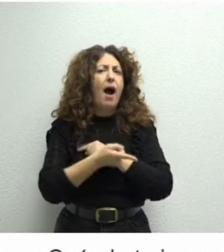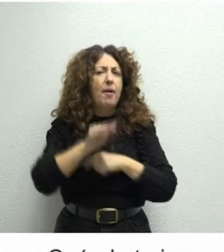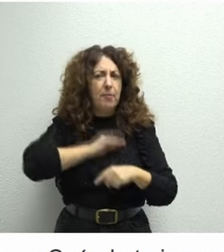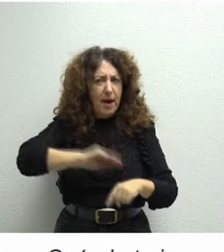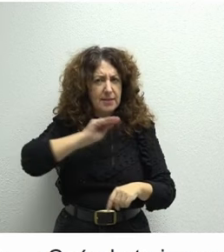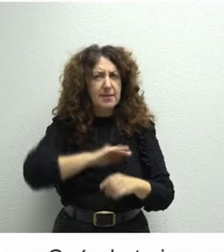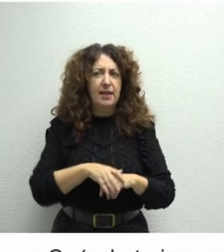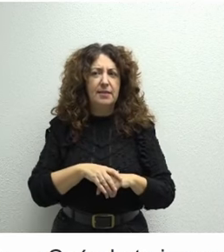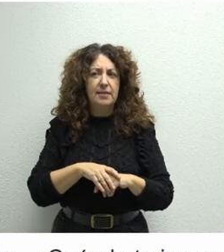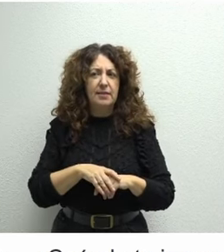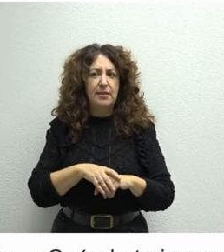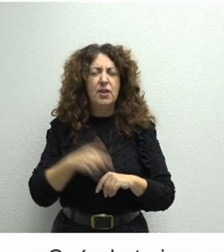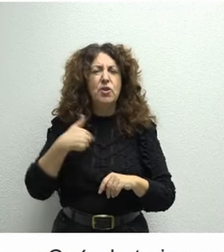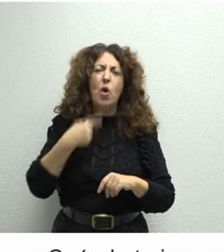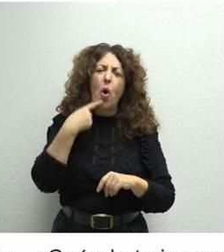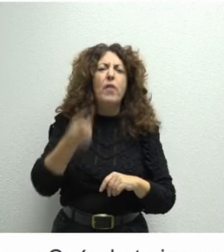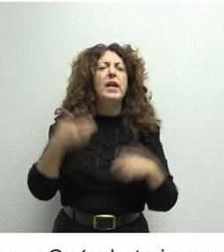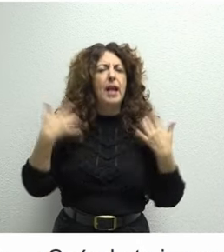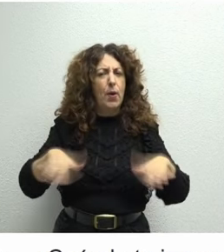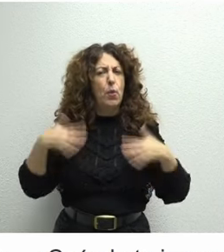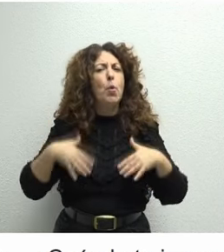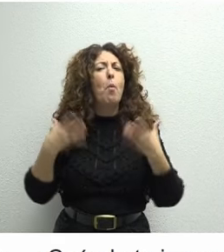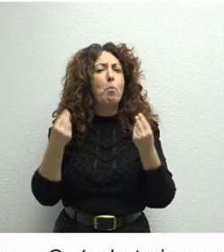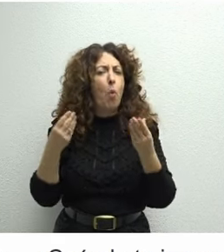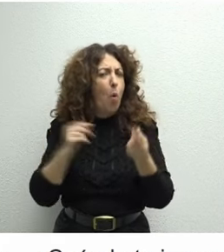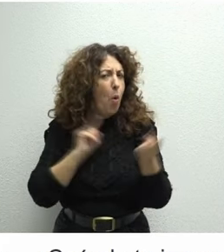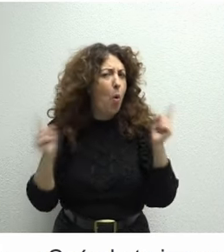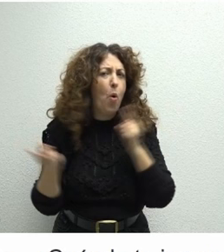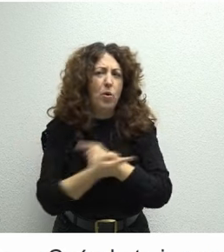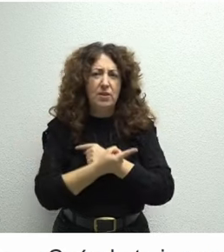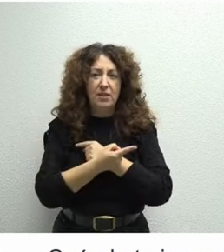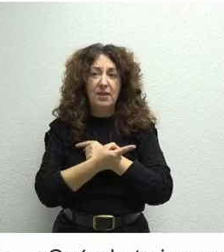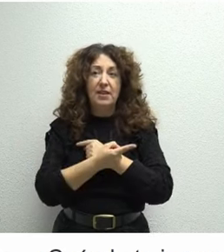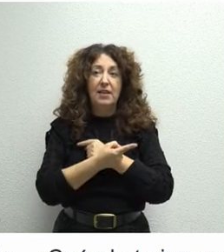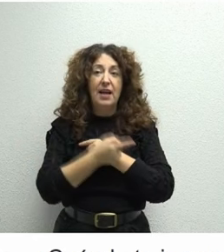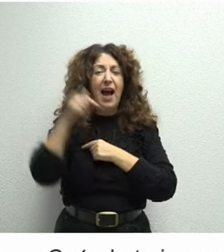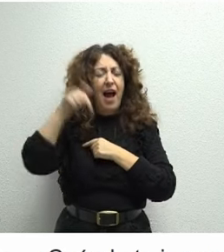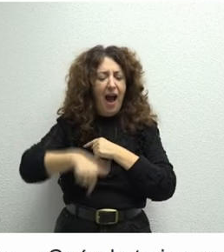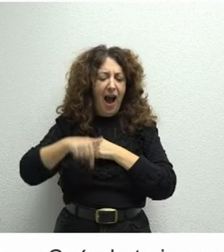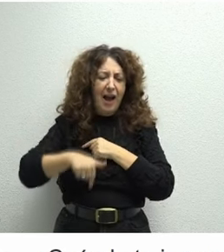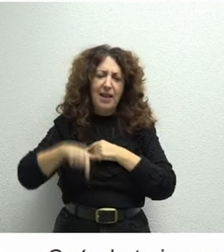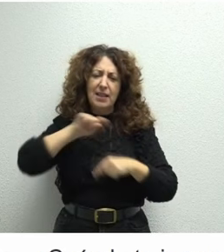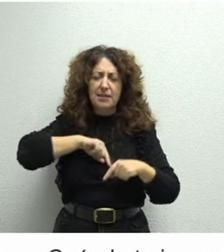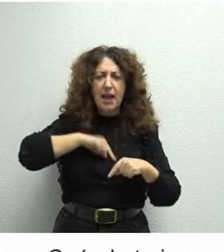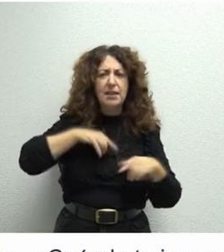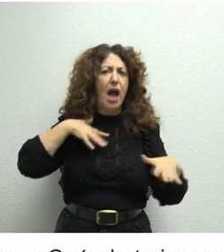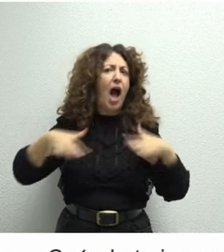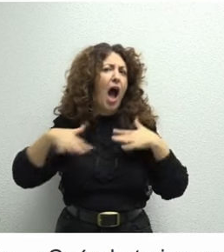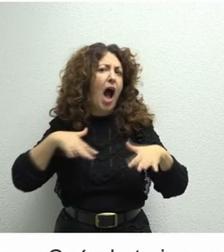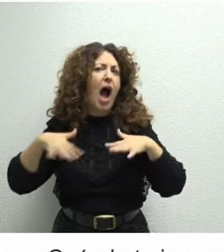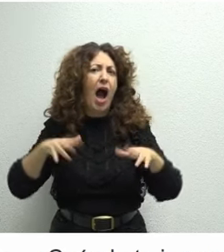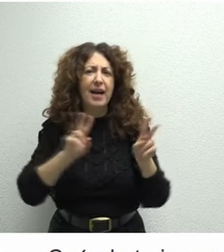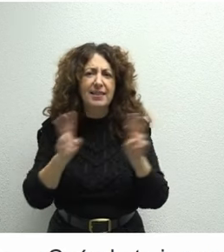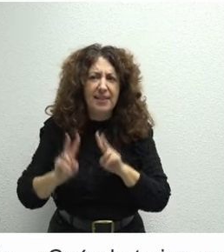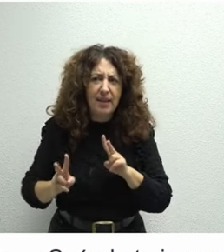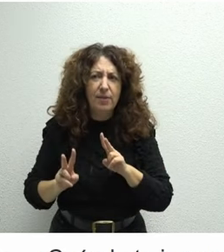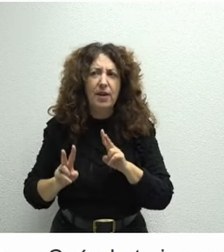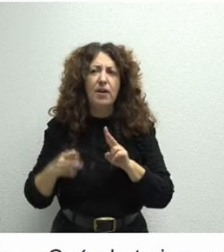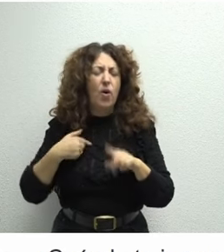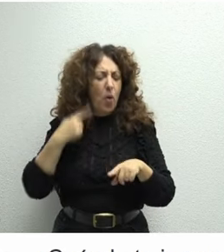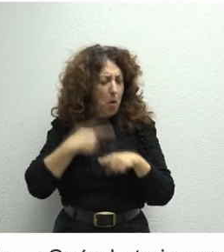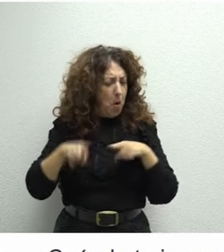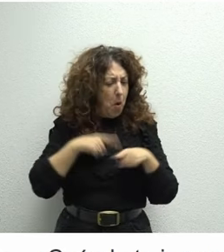bastante Yo diría que mucho Aquí estoy más activo hago las